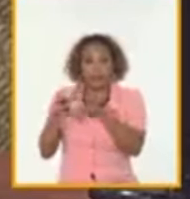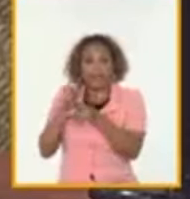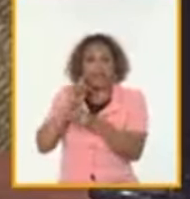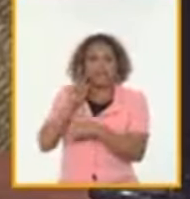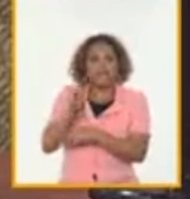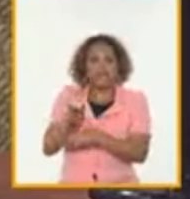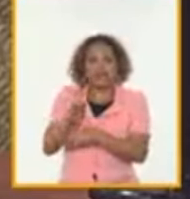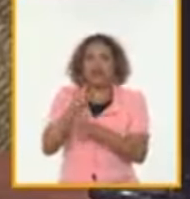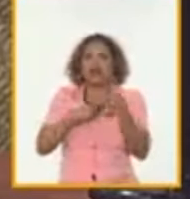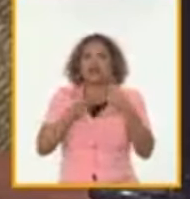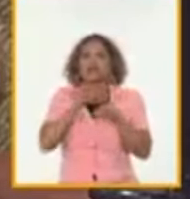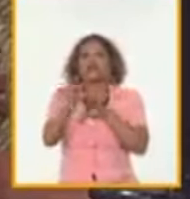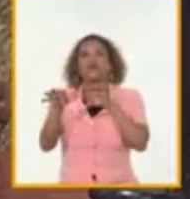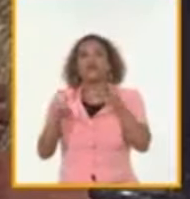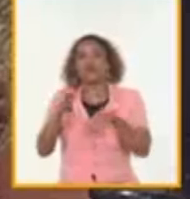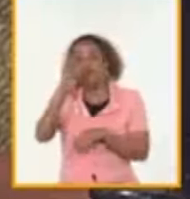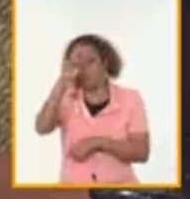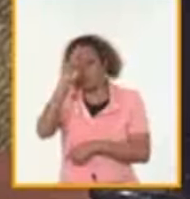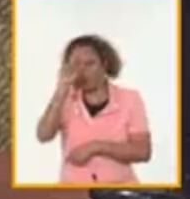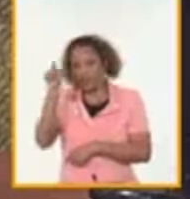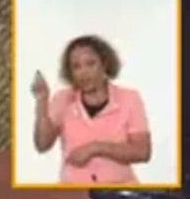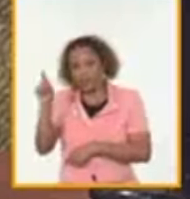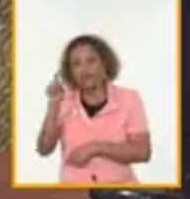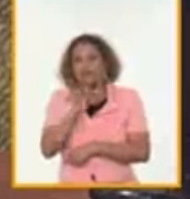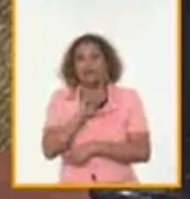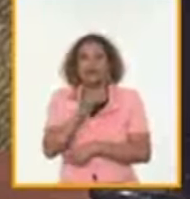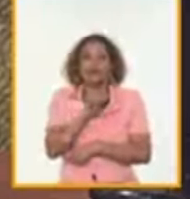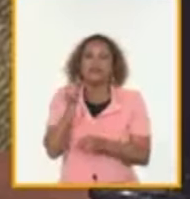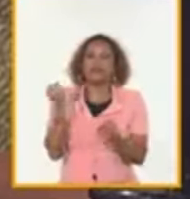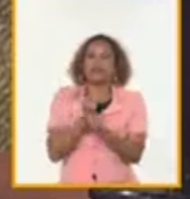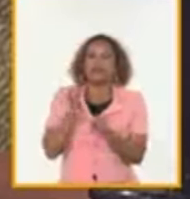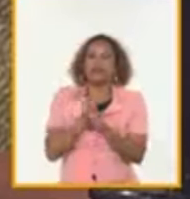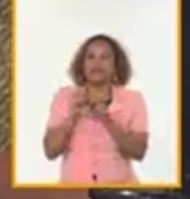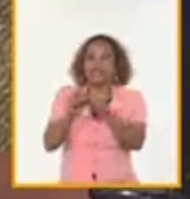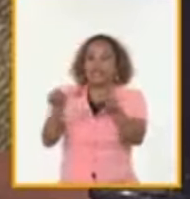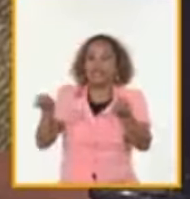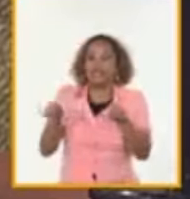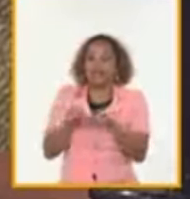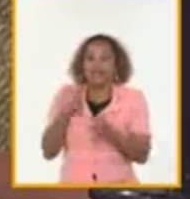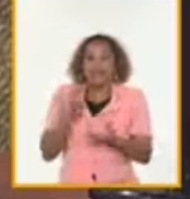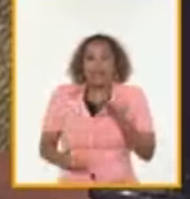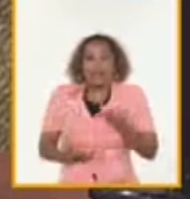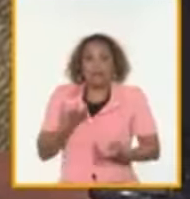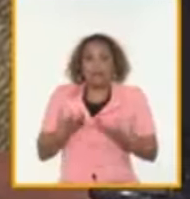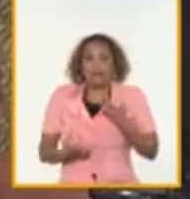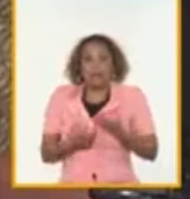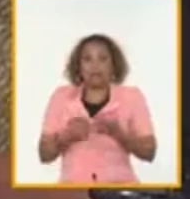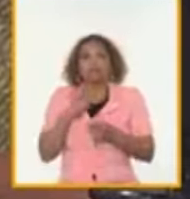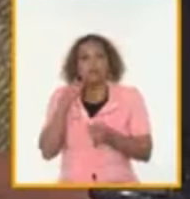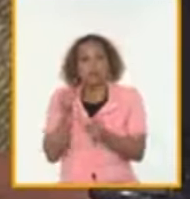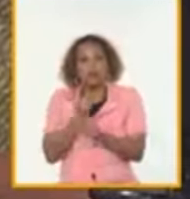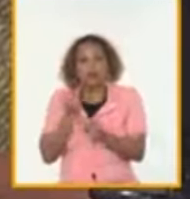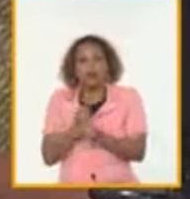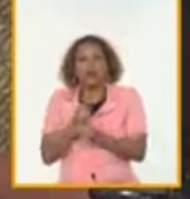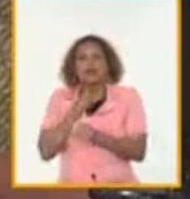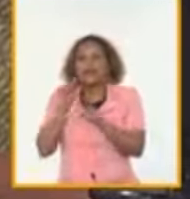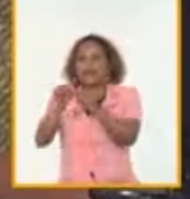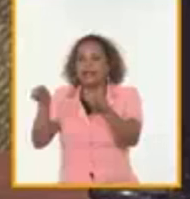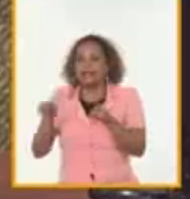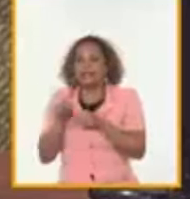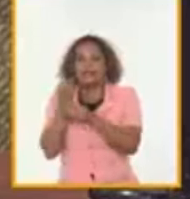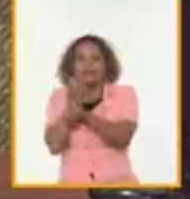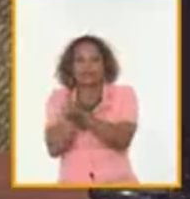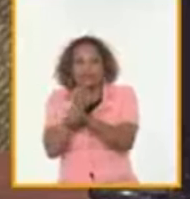hospital hernardo milián hemos trabajado también en la sala de quemado del hospital hernardo milián en la sala de ortopedia ahora mismo se